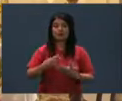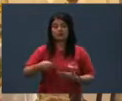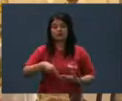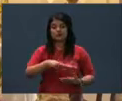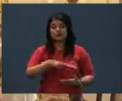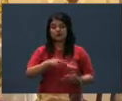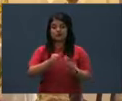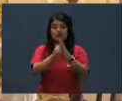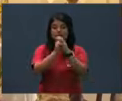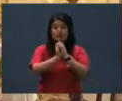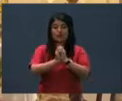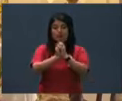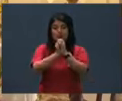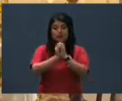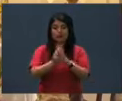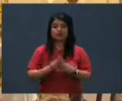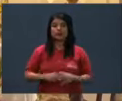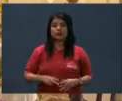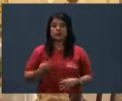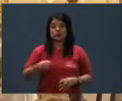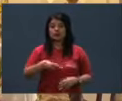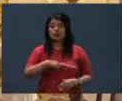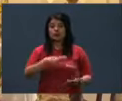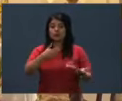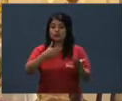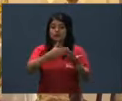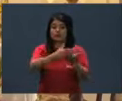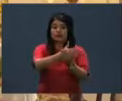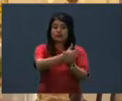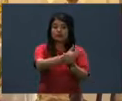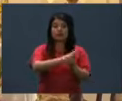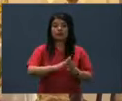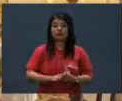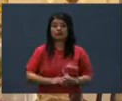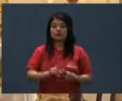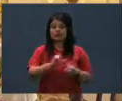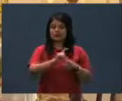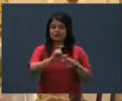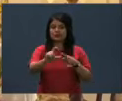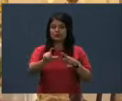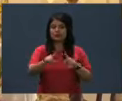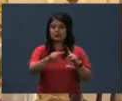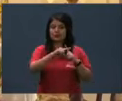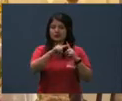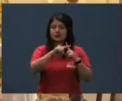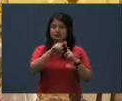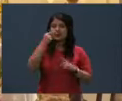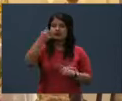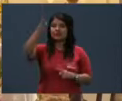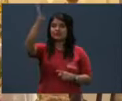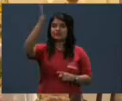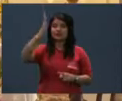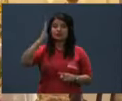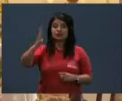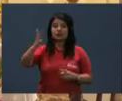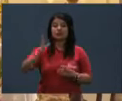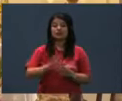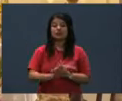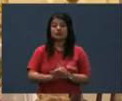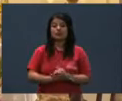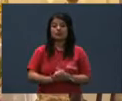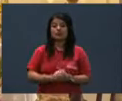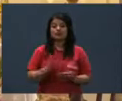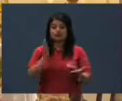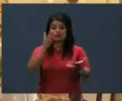con ellos, nos haces participar de sus bienes, para que alentados por testigos tan insignes,